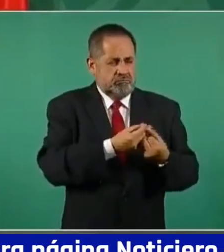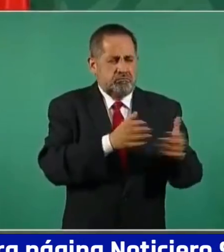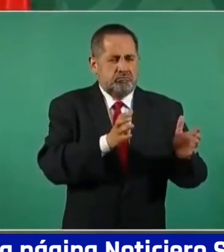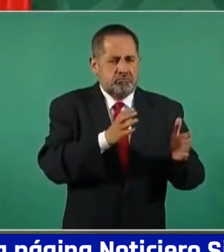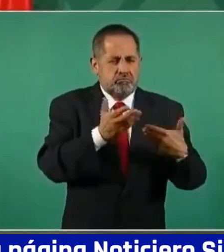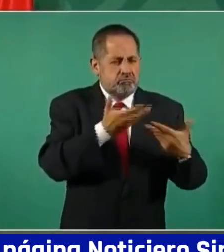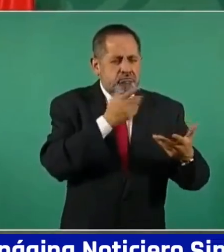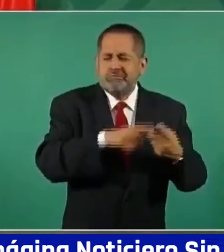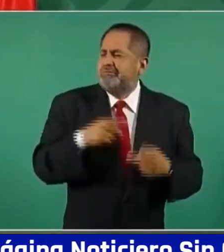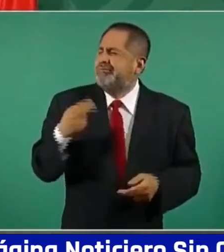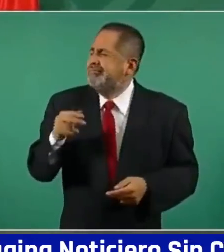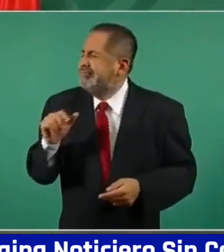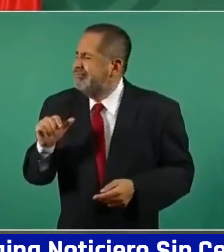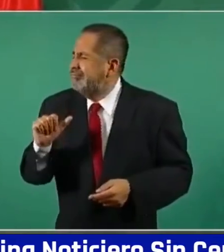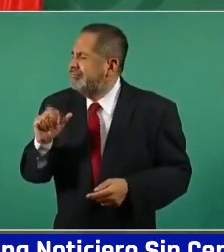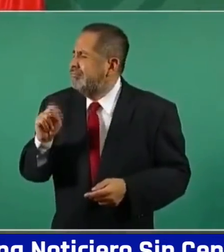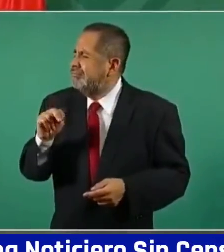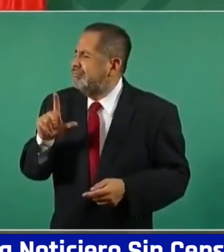Arnulfo